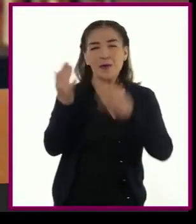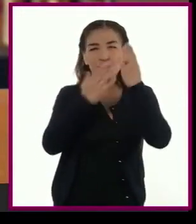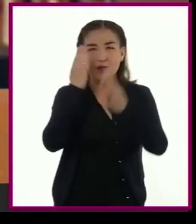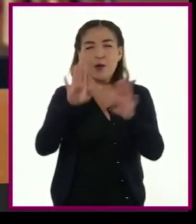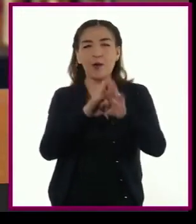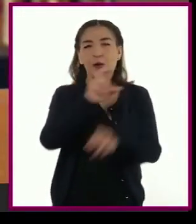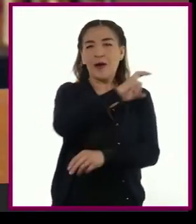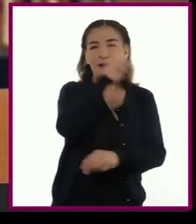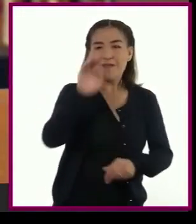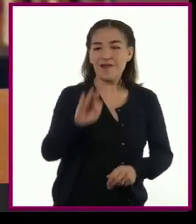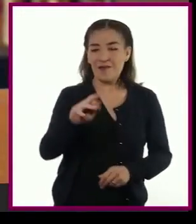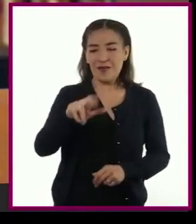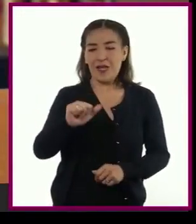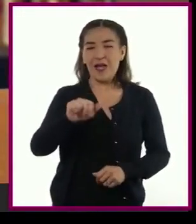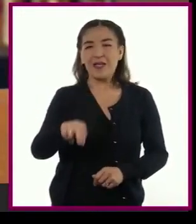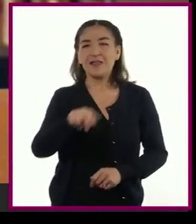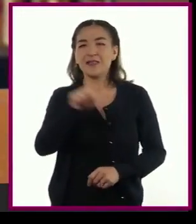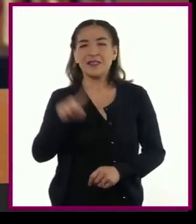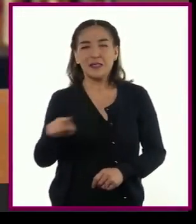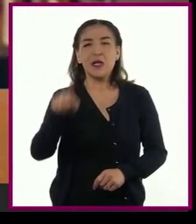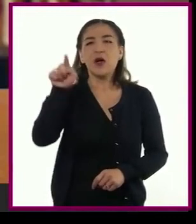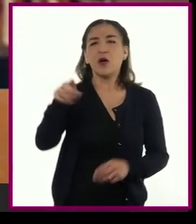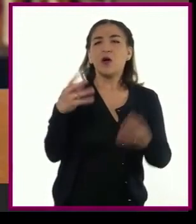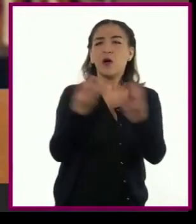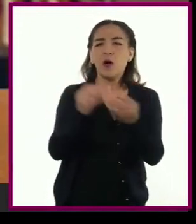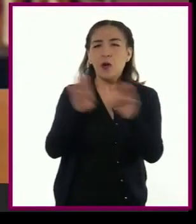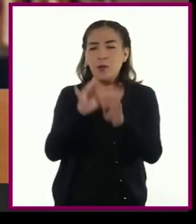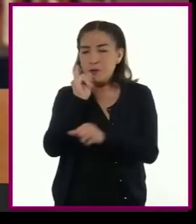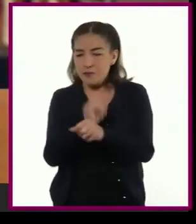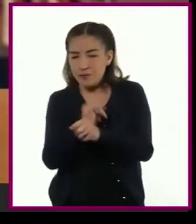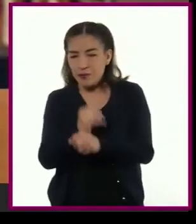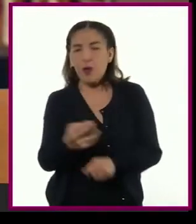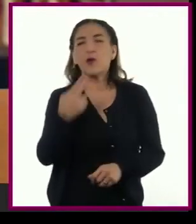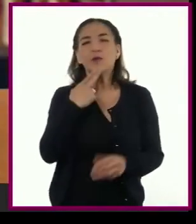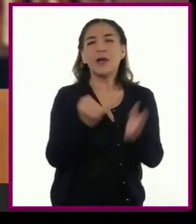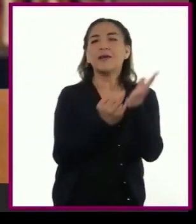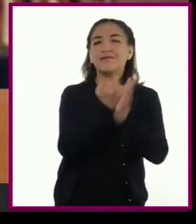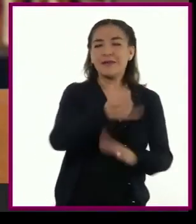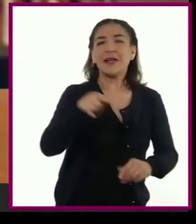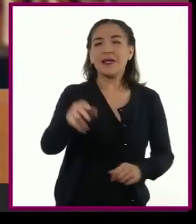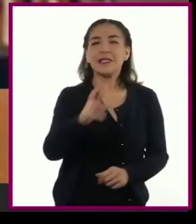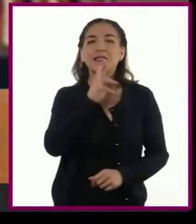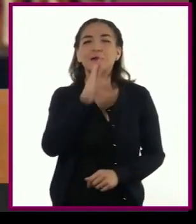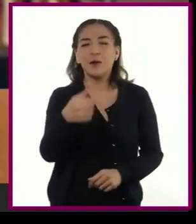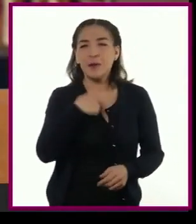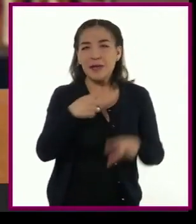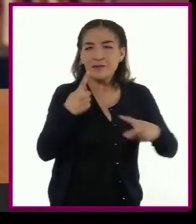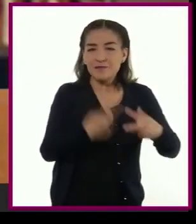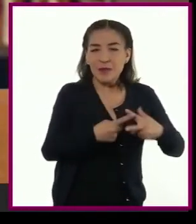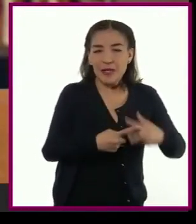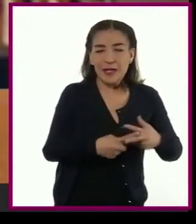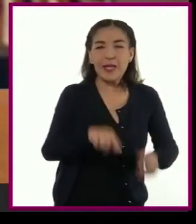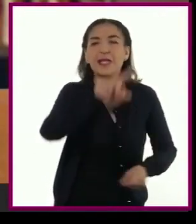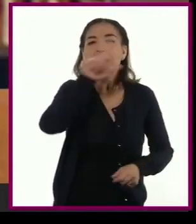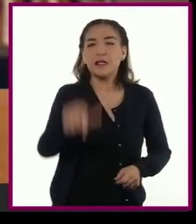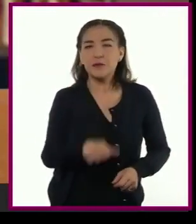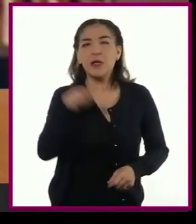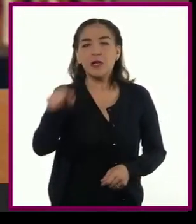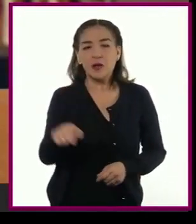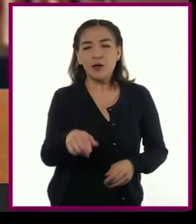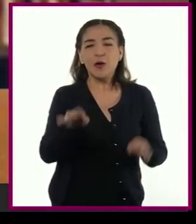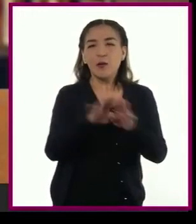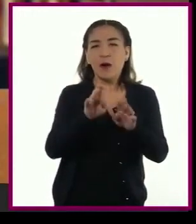Franz von Sachs y su equipo decidieron utilizar los resultados de mis cálculos y dirigieron